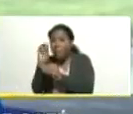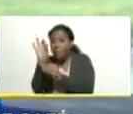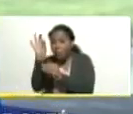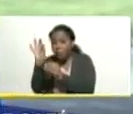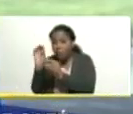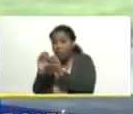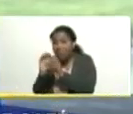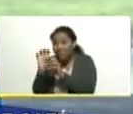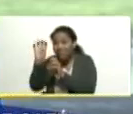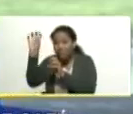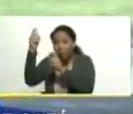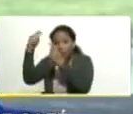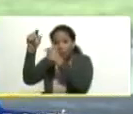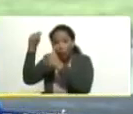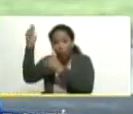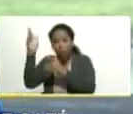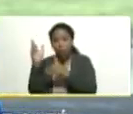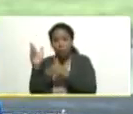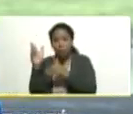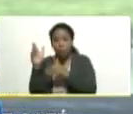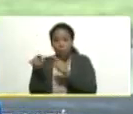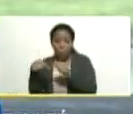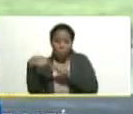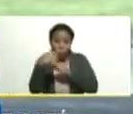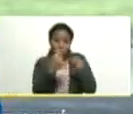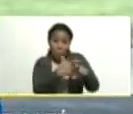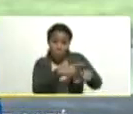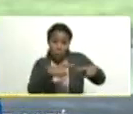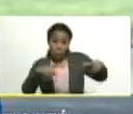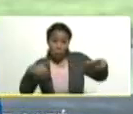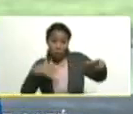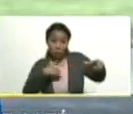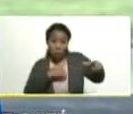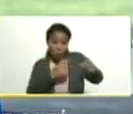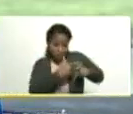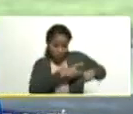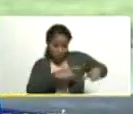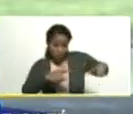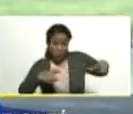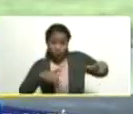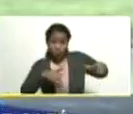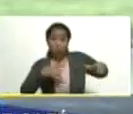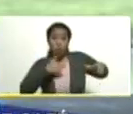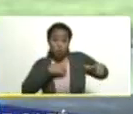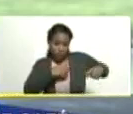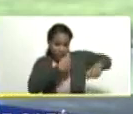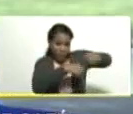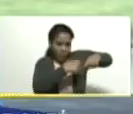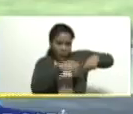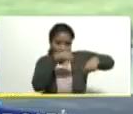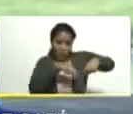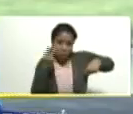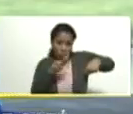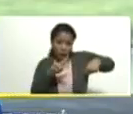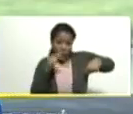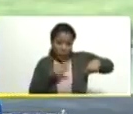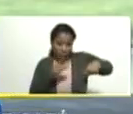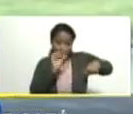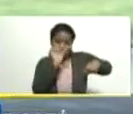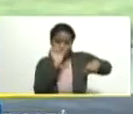menos. Digo por lo menos mientras vamos creciendo, porque se va construyendo la ruta de la